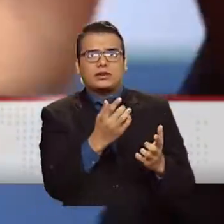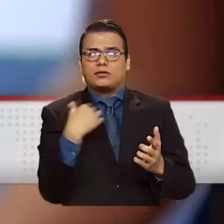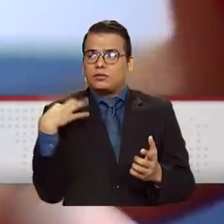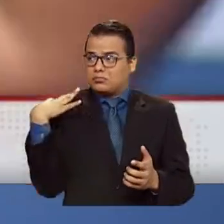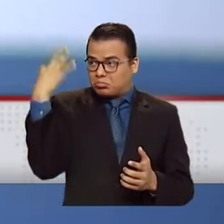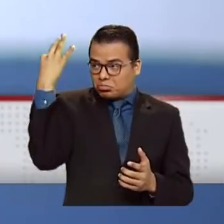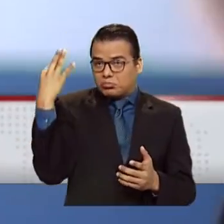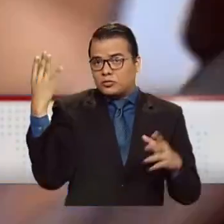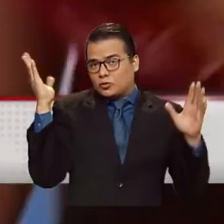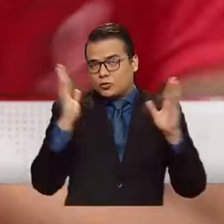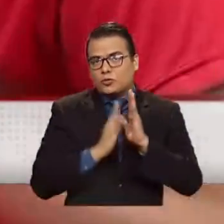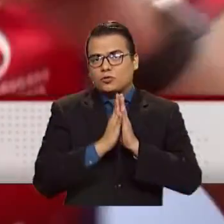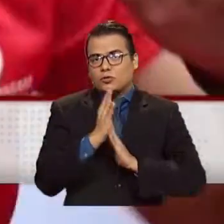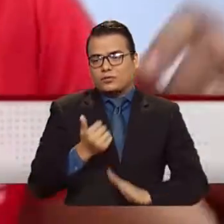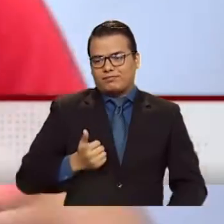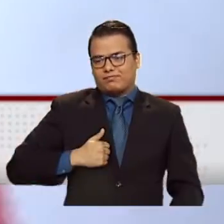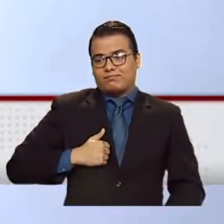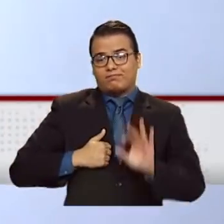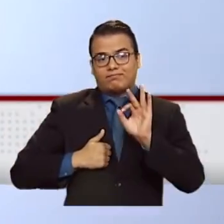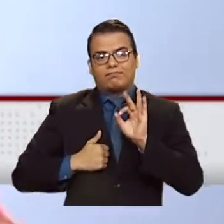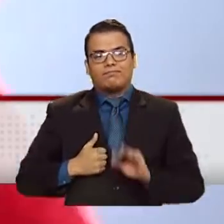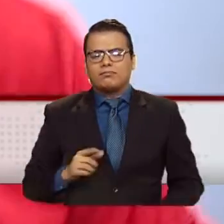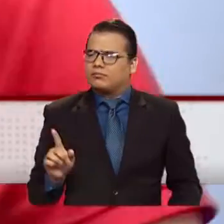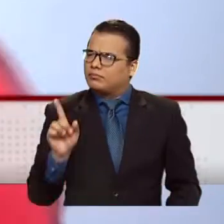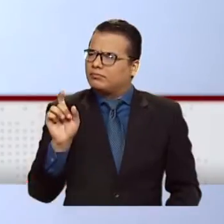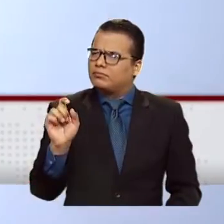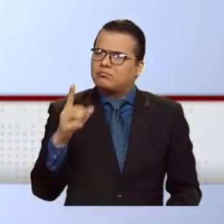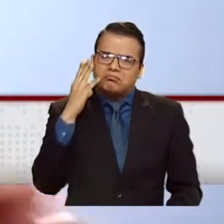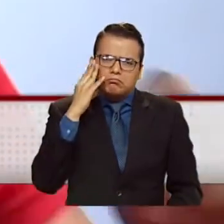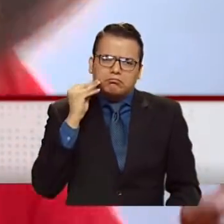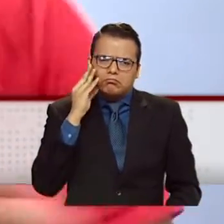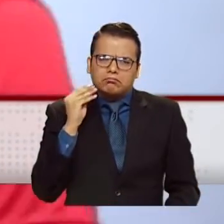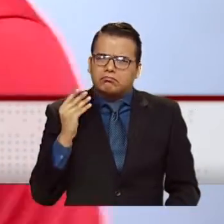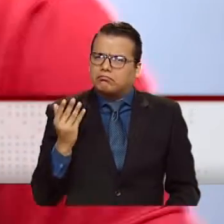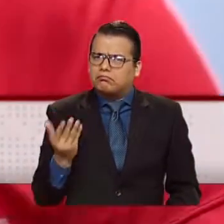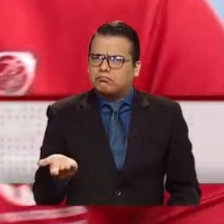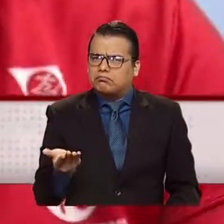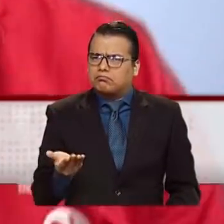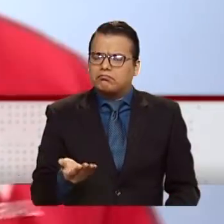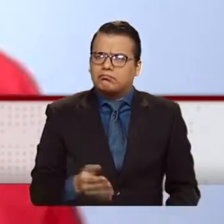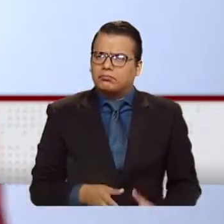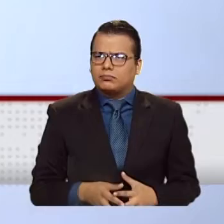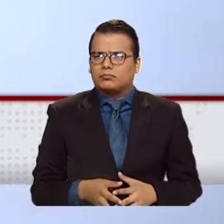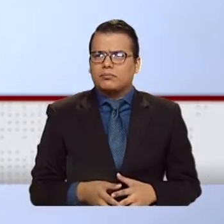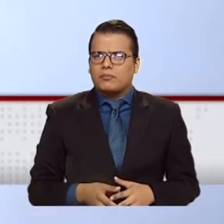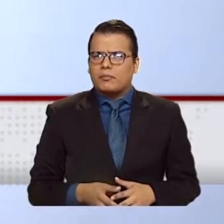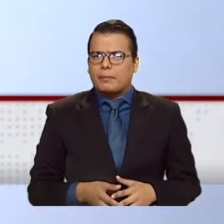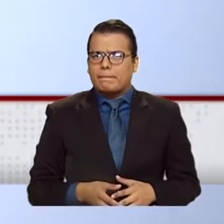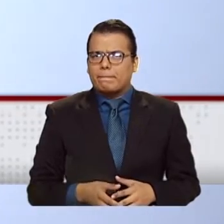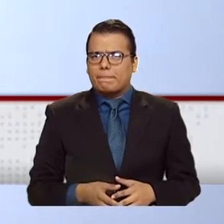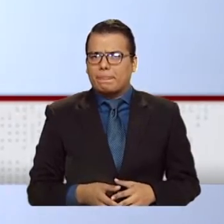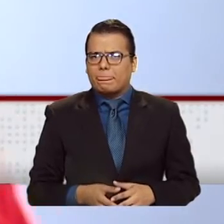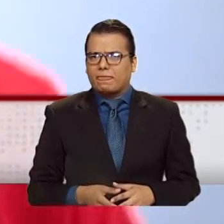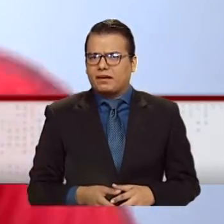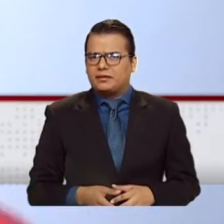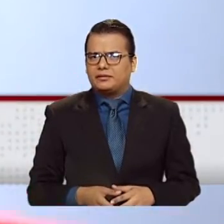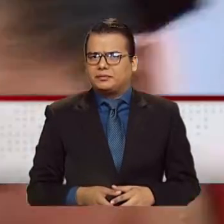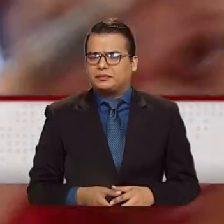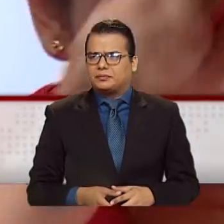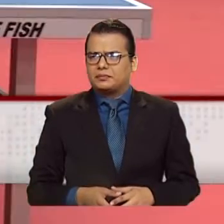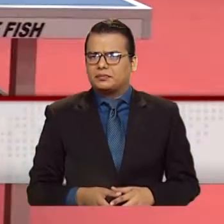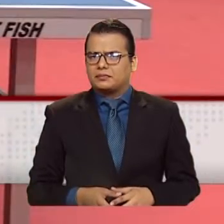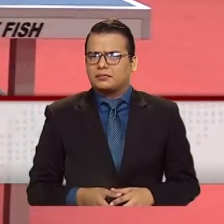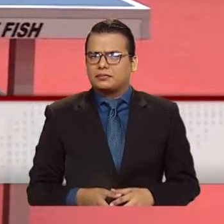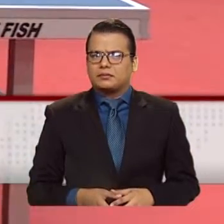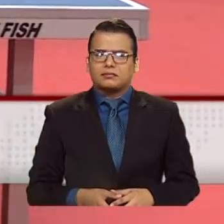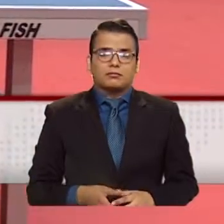me dio la oportunidad y espero aprovecharla. Bueno, háblenos de tu experiencia en el tenis de mesa, los cuales te proyectan estar en estos juegos. Bueno,